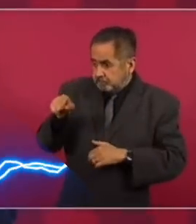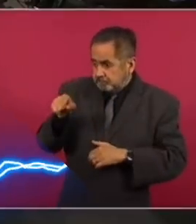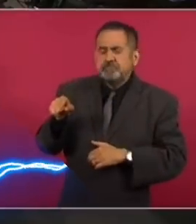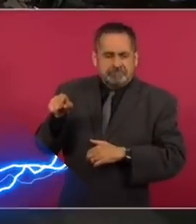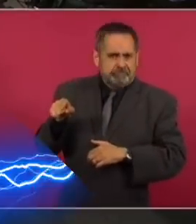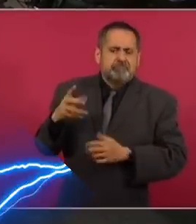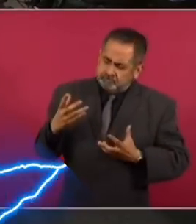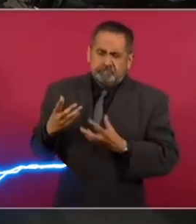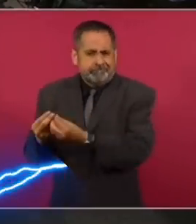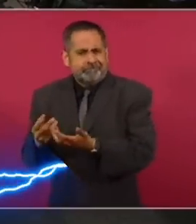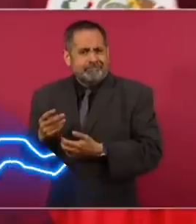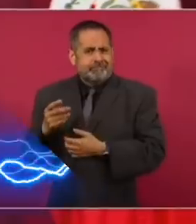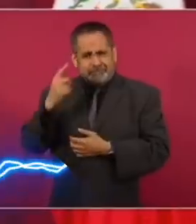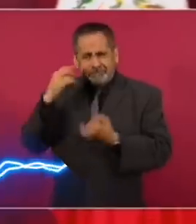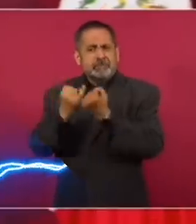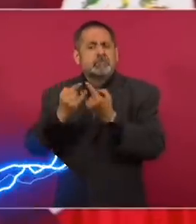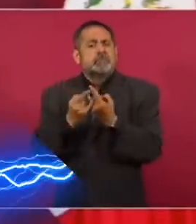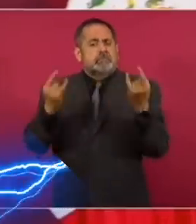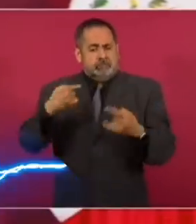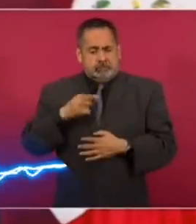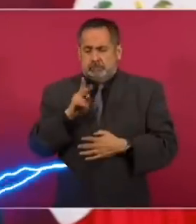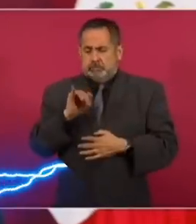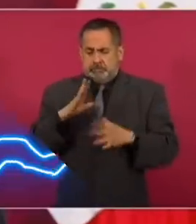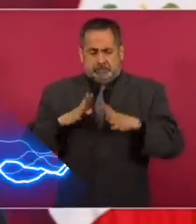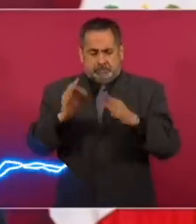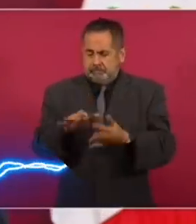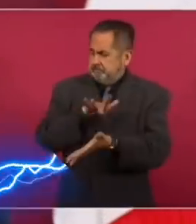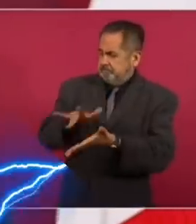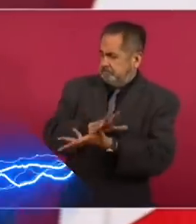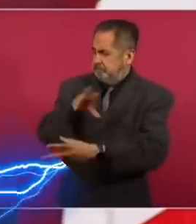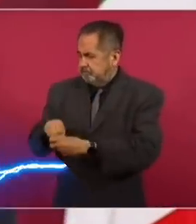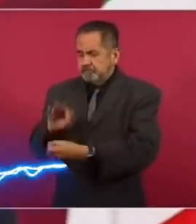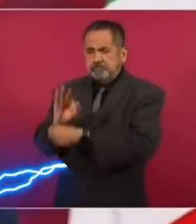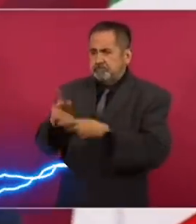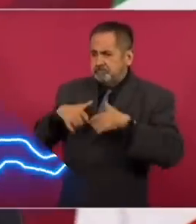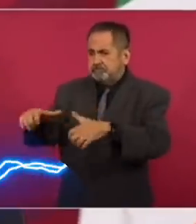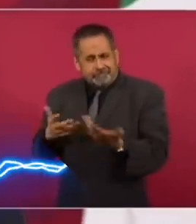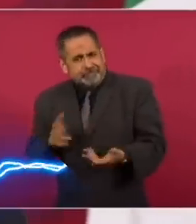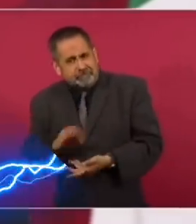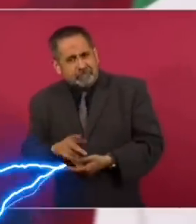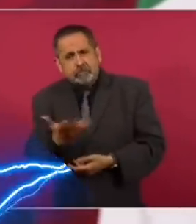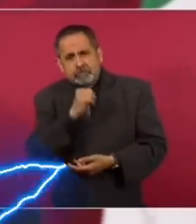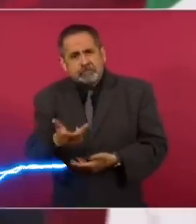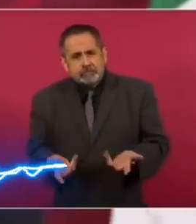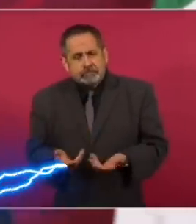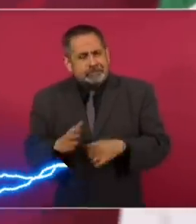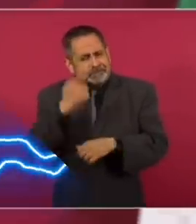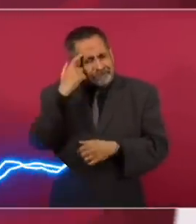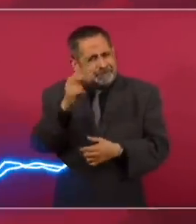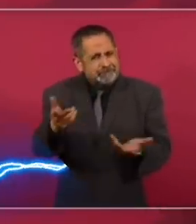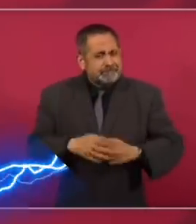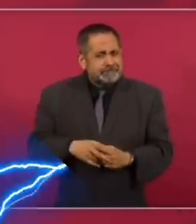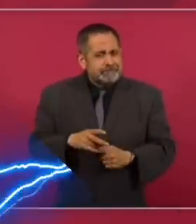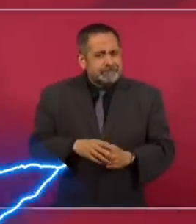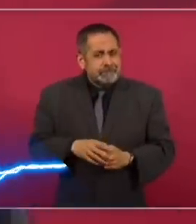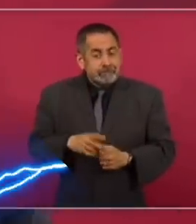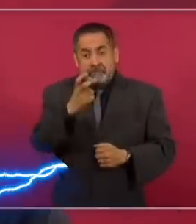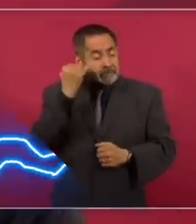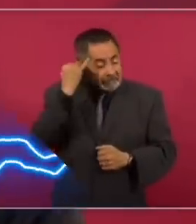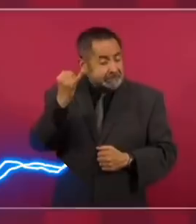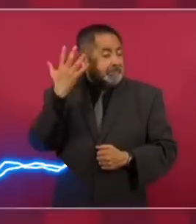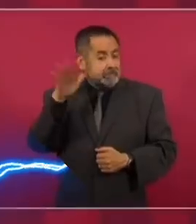estamos a favor de nuestro pasado, de nuestra historia, a favor del pueblo. Eso